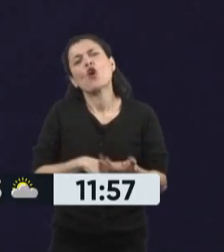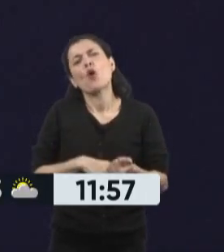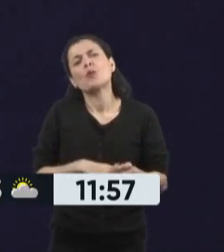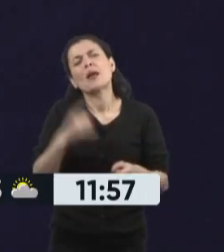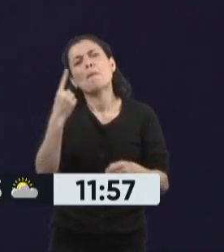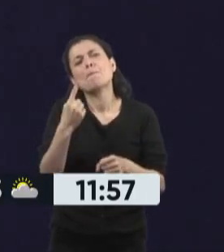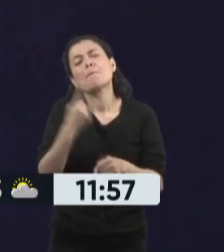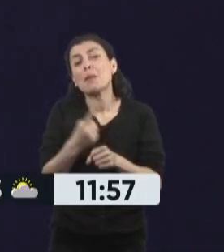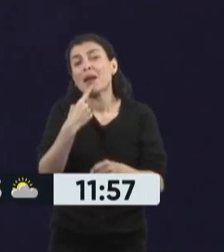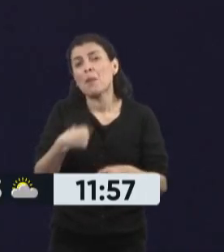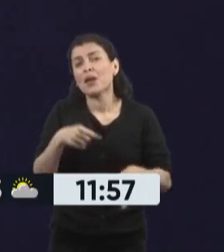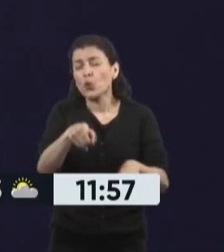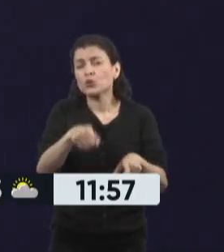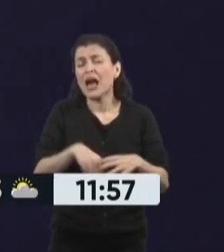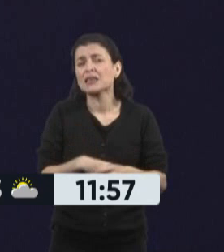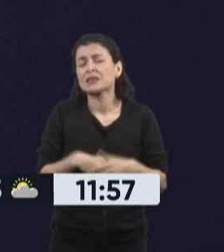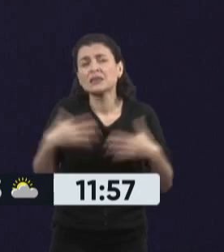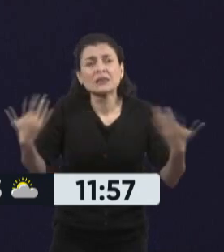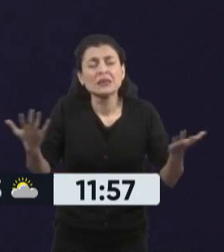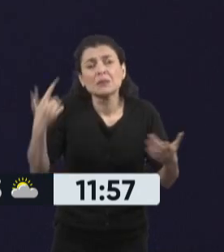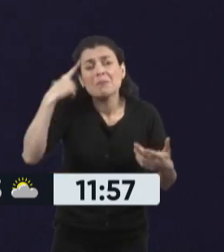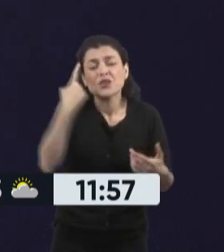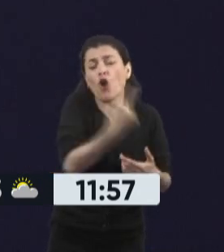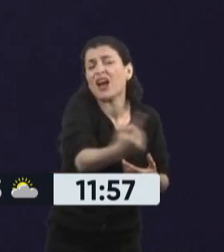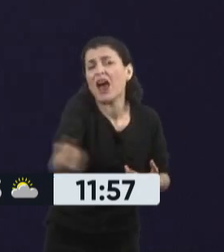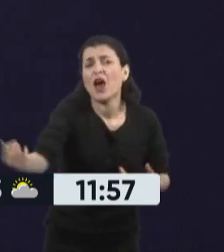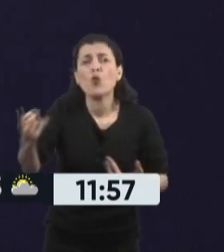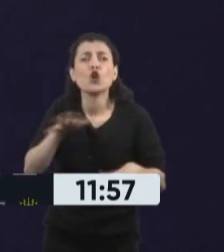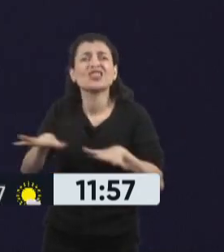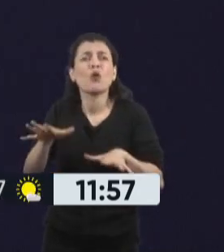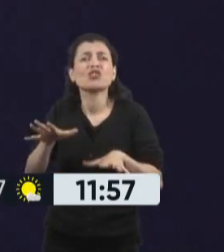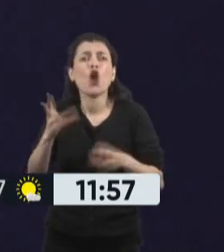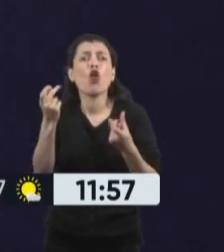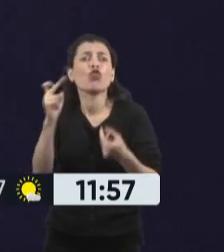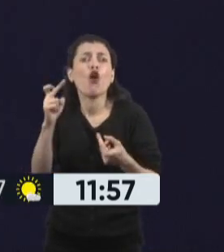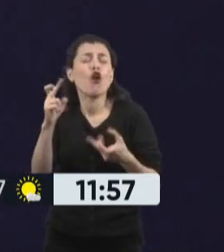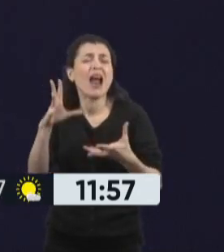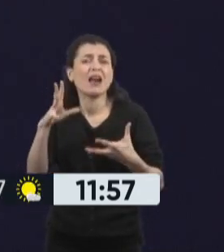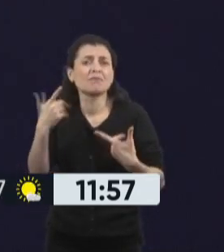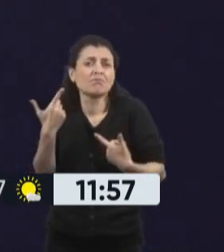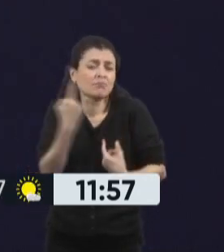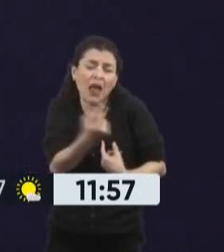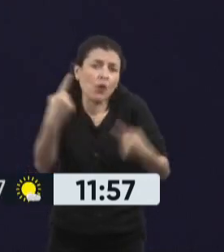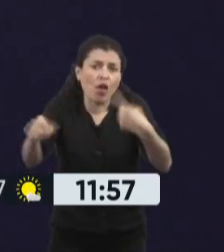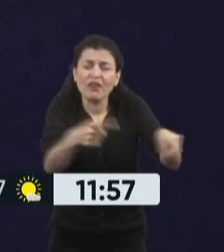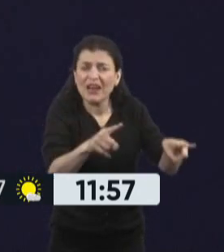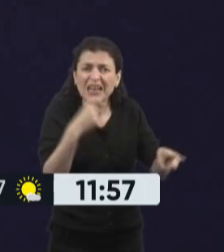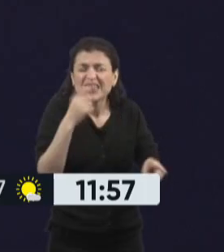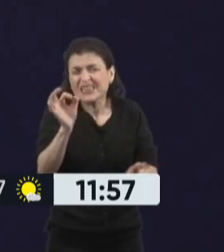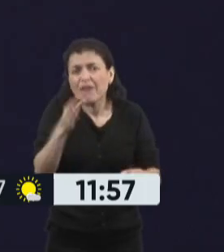tu primera pregunta, bueno, supongo que a cada uno le afectará de manera diferente. Está claro que el cepo es